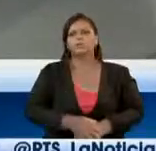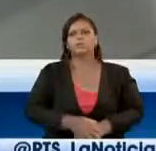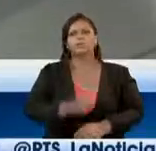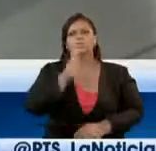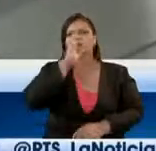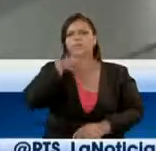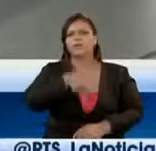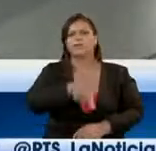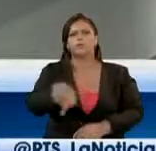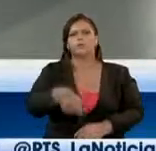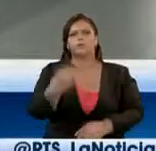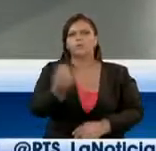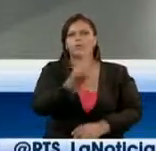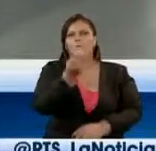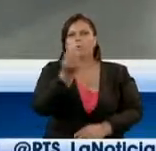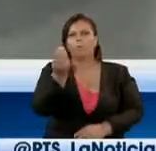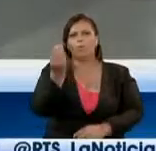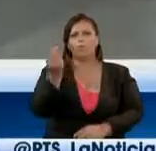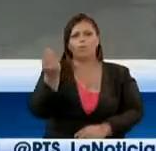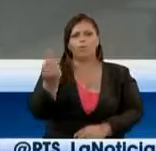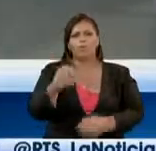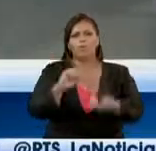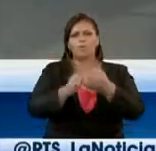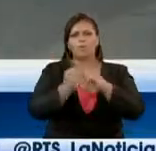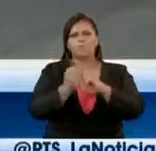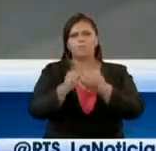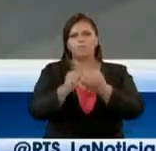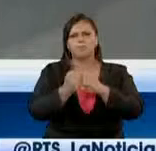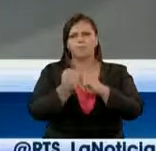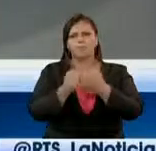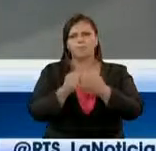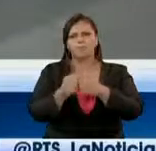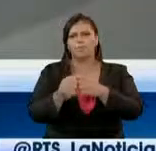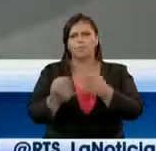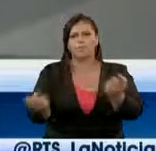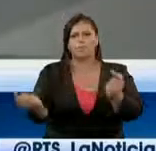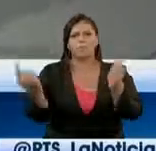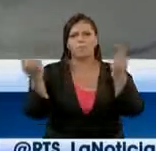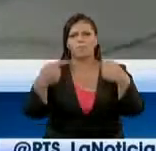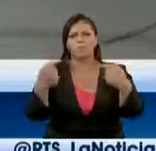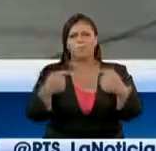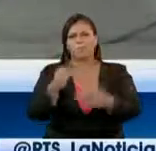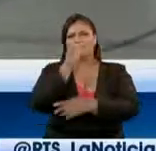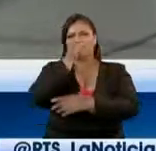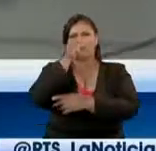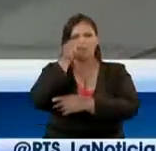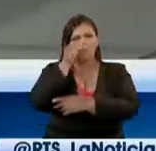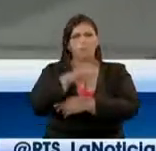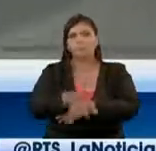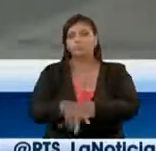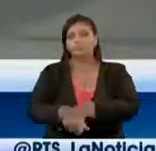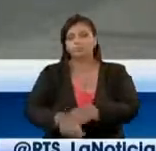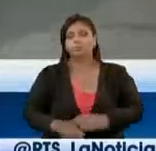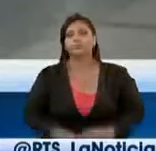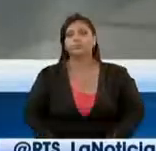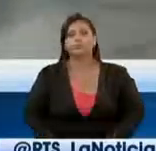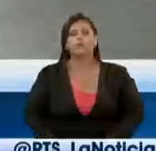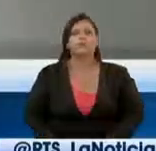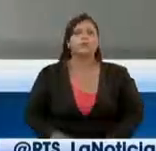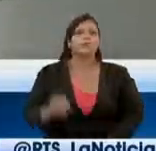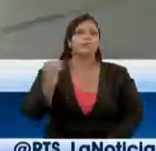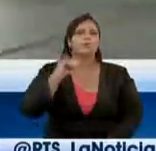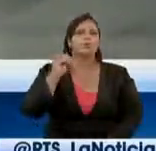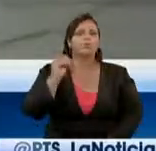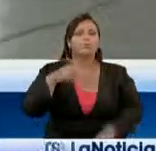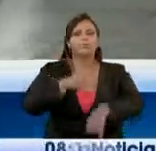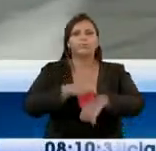ingresan al sistema de transporte. Pero no solo al mediodía, también tenemos información de que a las 6 de la tarde, es decir, cuando ellos